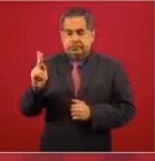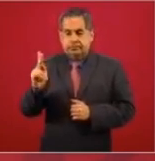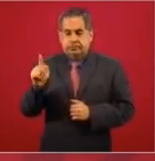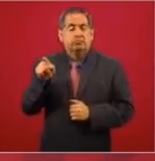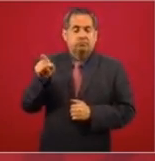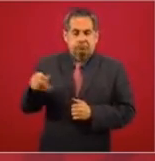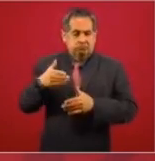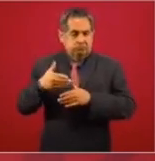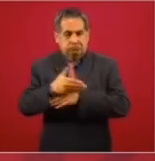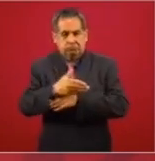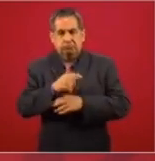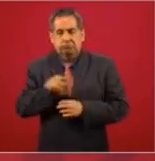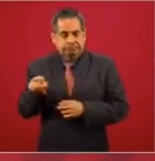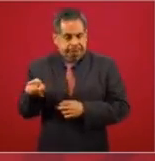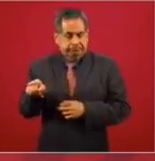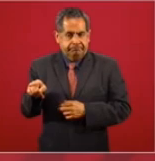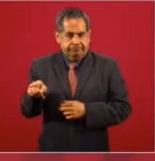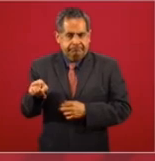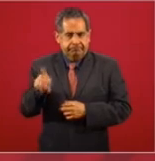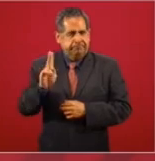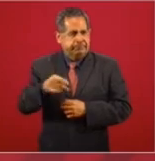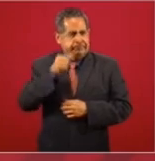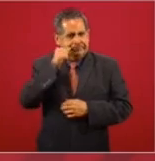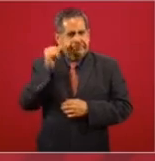Pública. Ayer